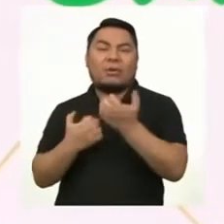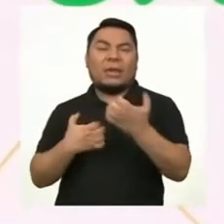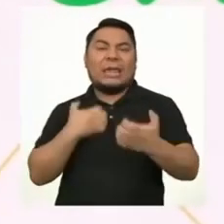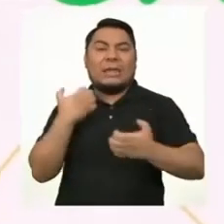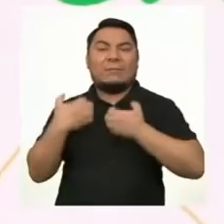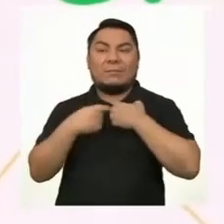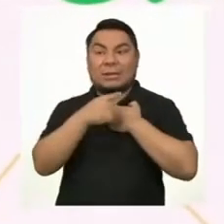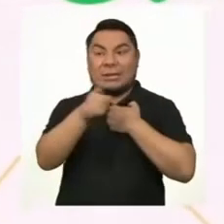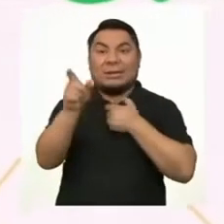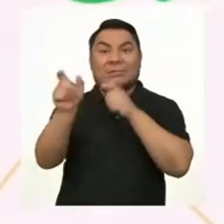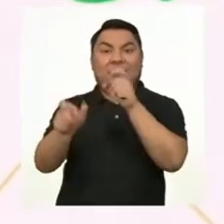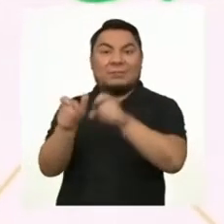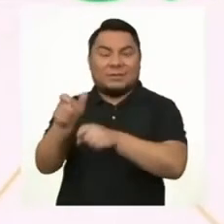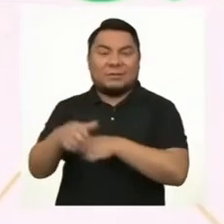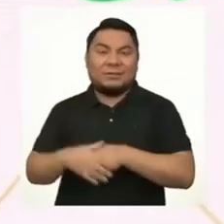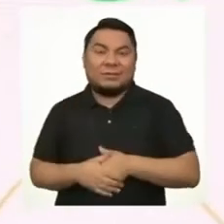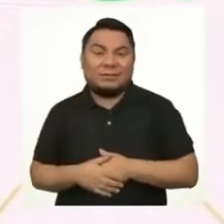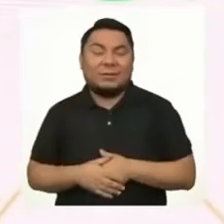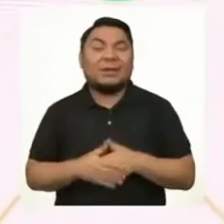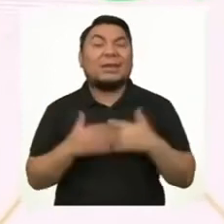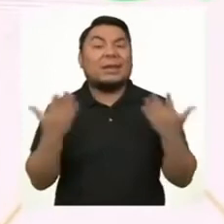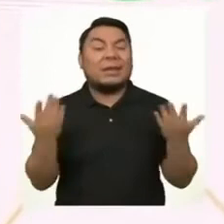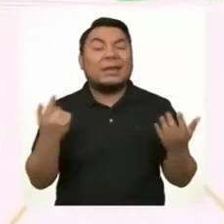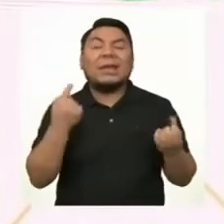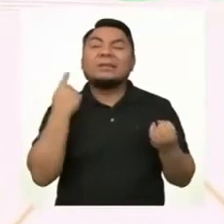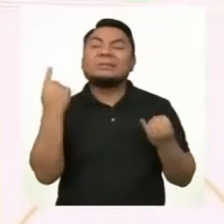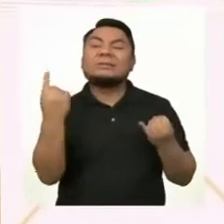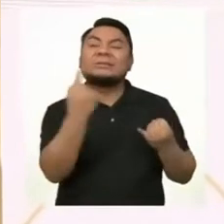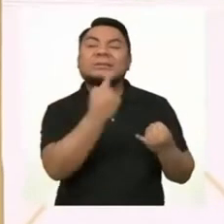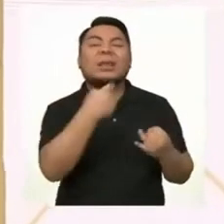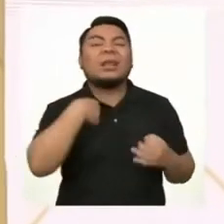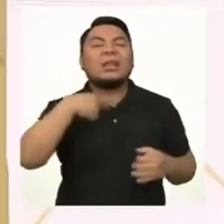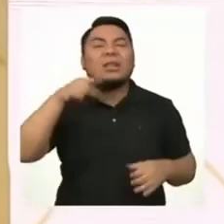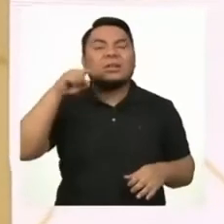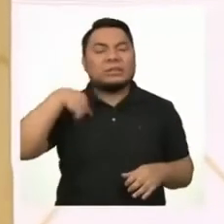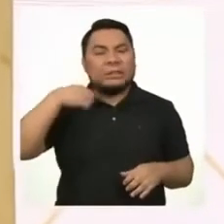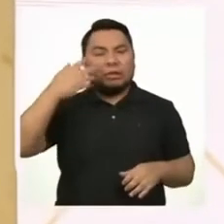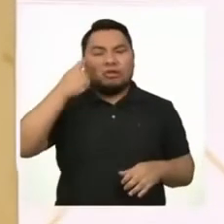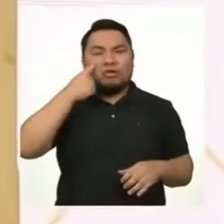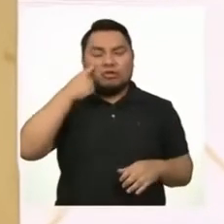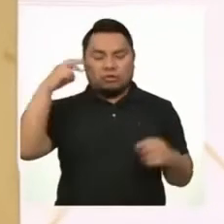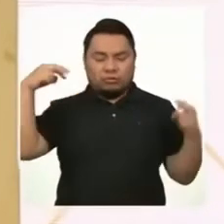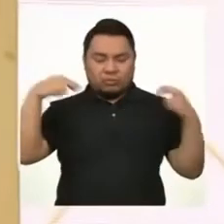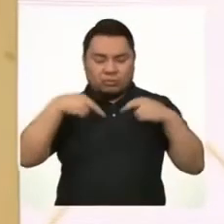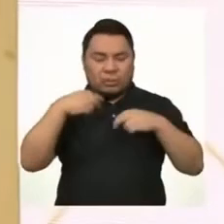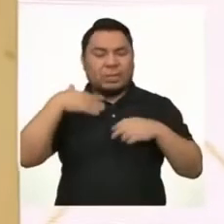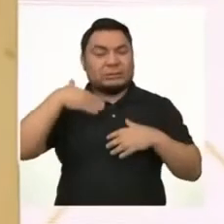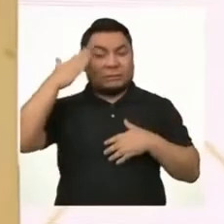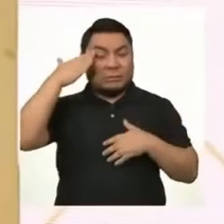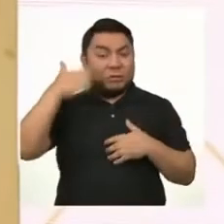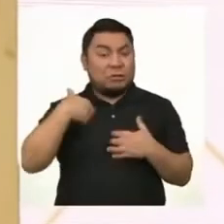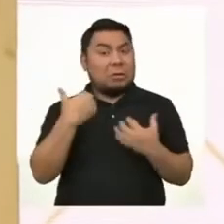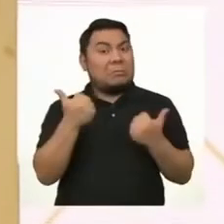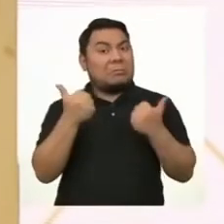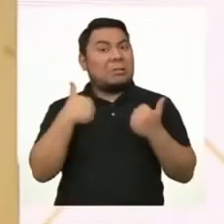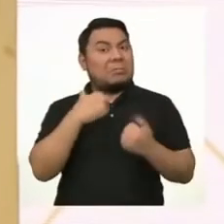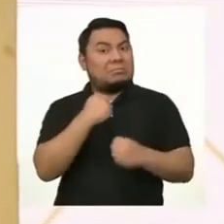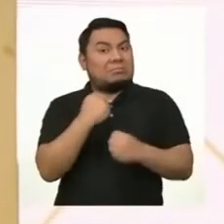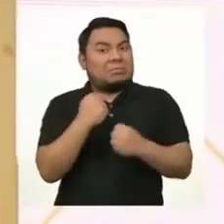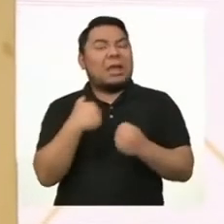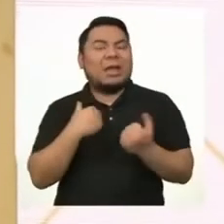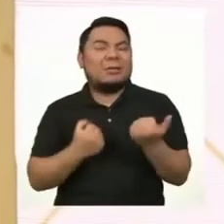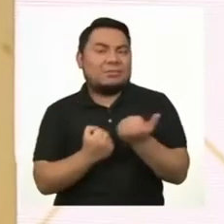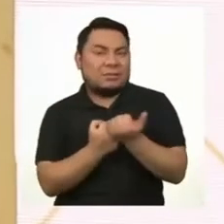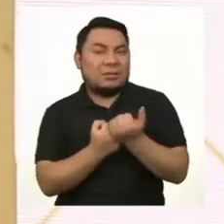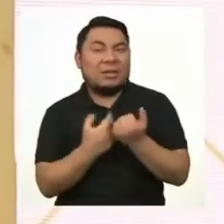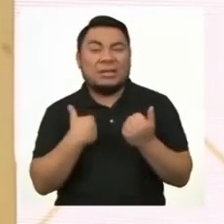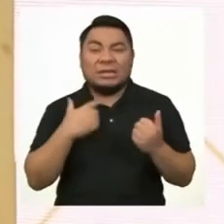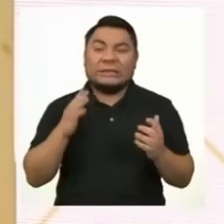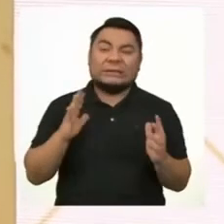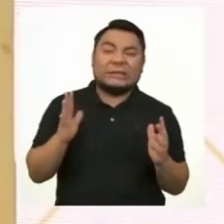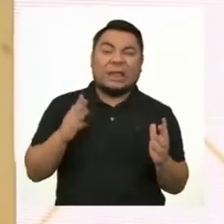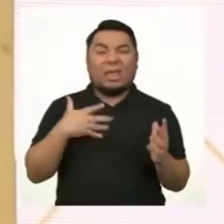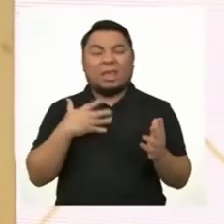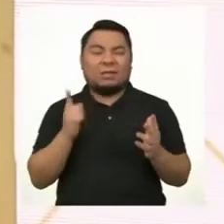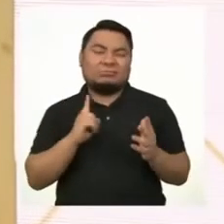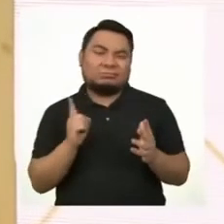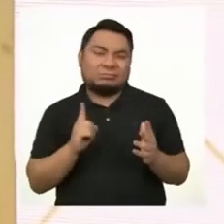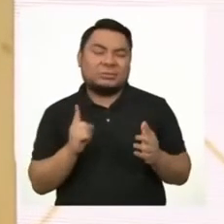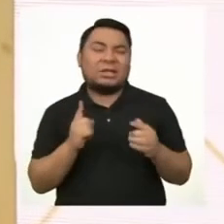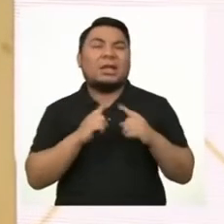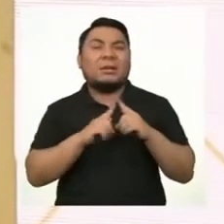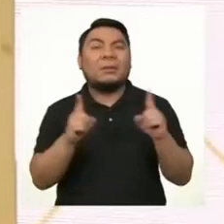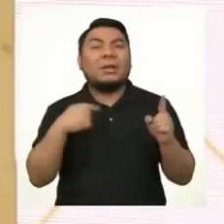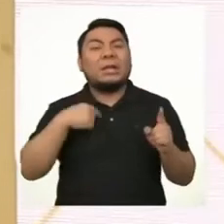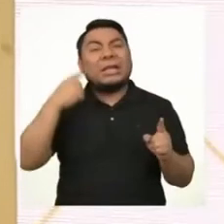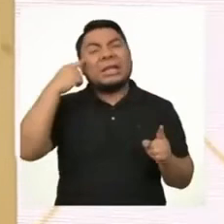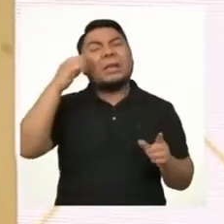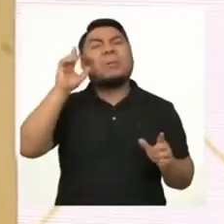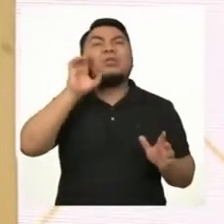emocional para esas personas. Cada quien debe conocerse y saber cómo se siente cómodo colaborando. Por ejemplo, a mí